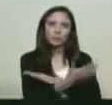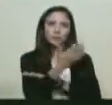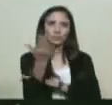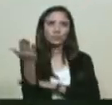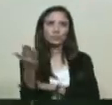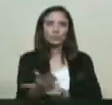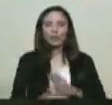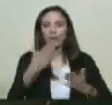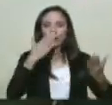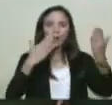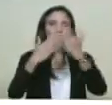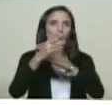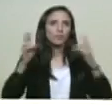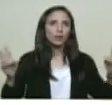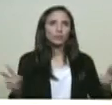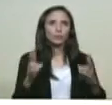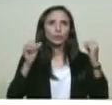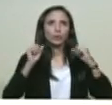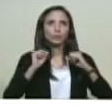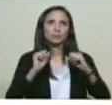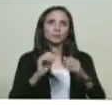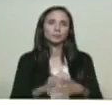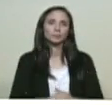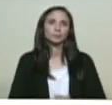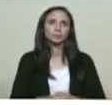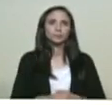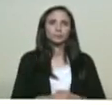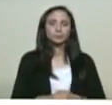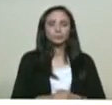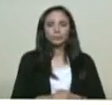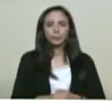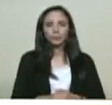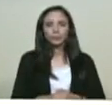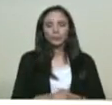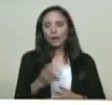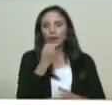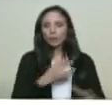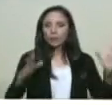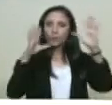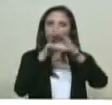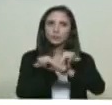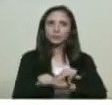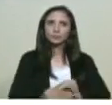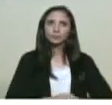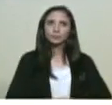Hasta la victoria siempre. Siempre venceremos. Buenas noches.